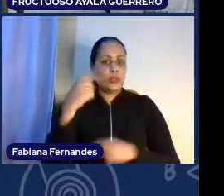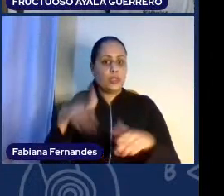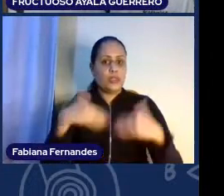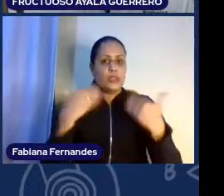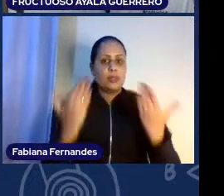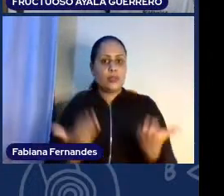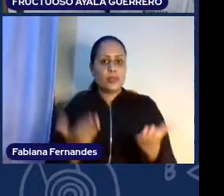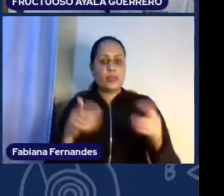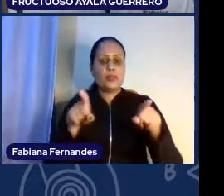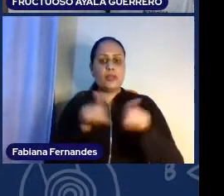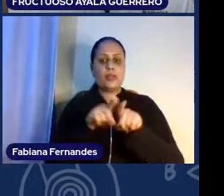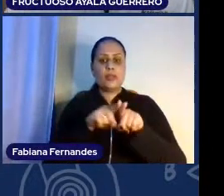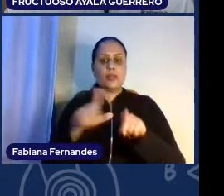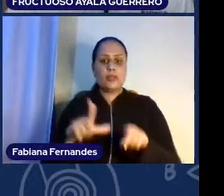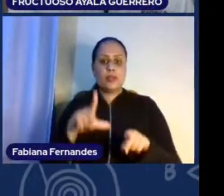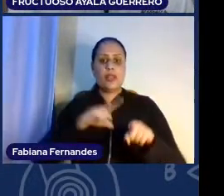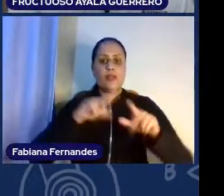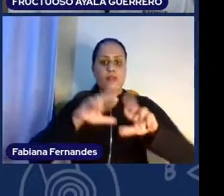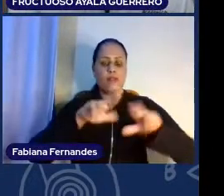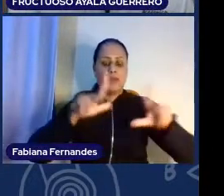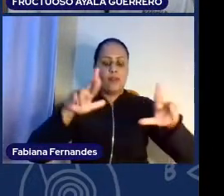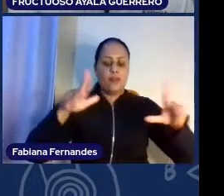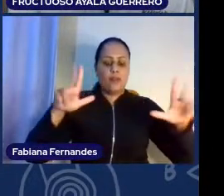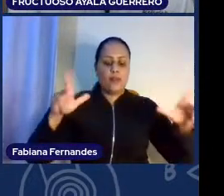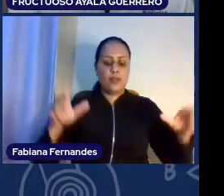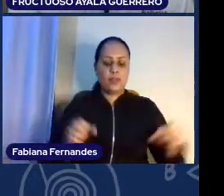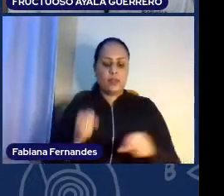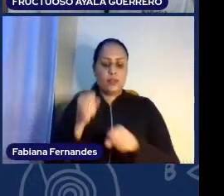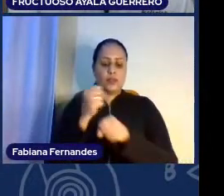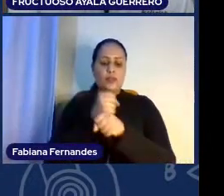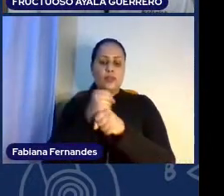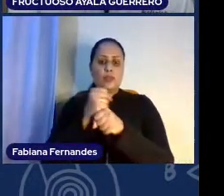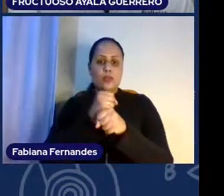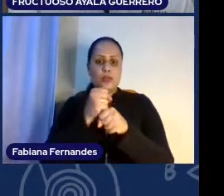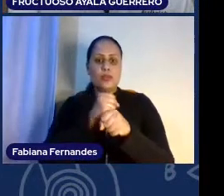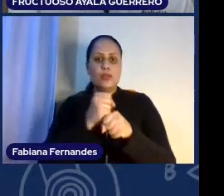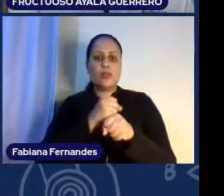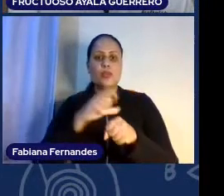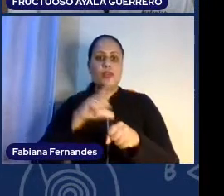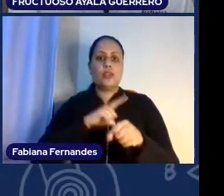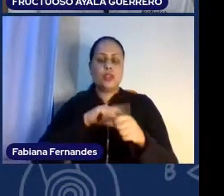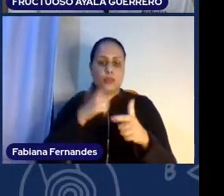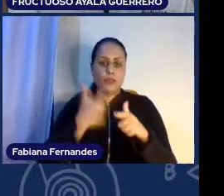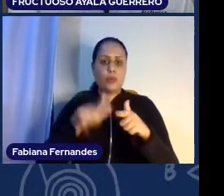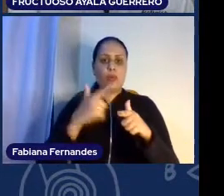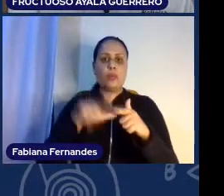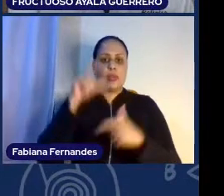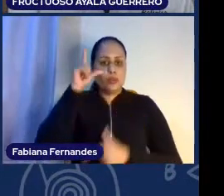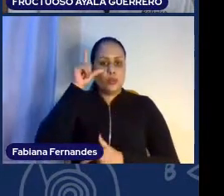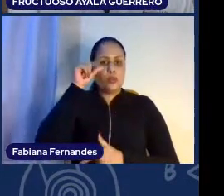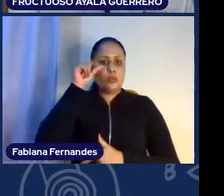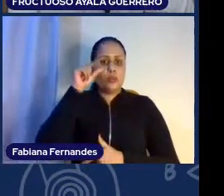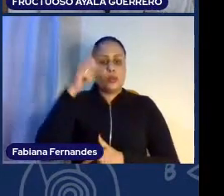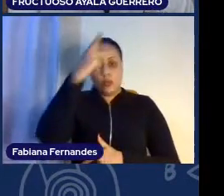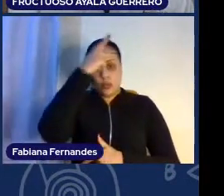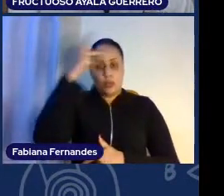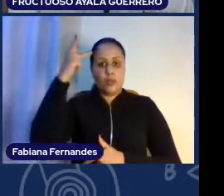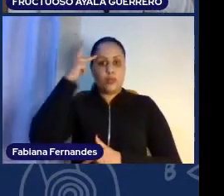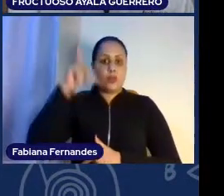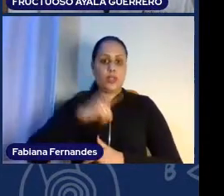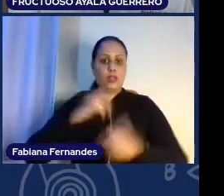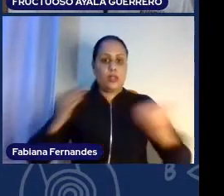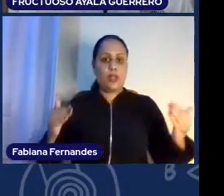Y tengo varios años también trabajando con trastornos de sueño con pacientes con autismo,